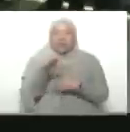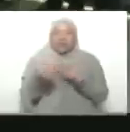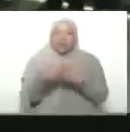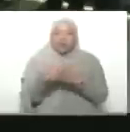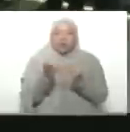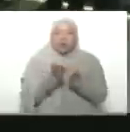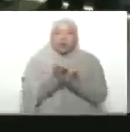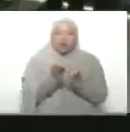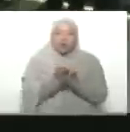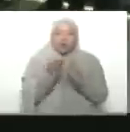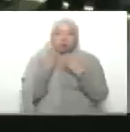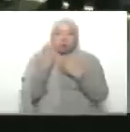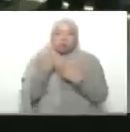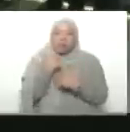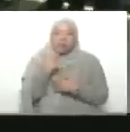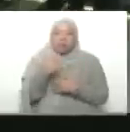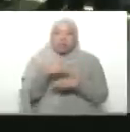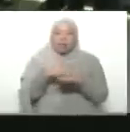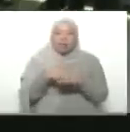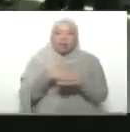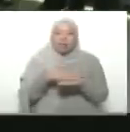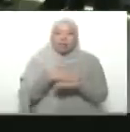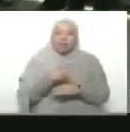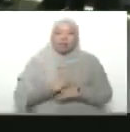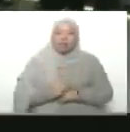retumbe qué dice la